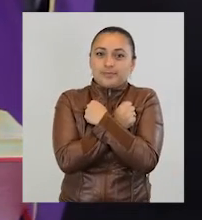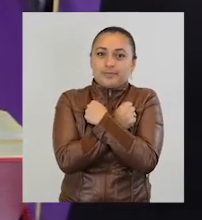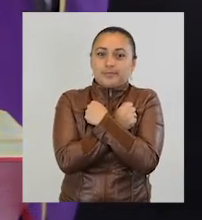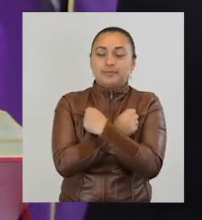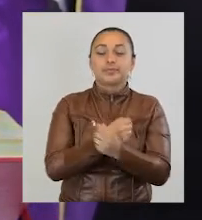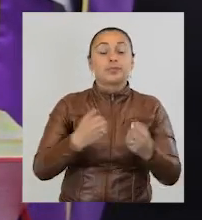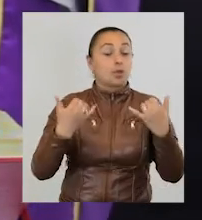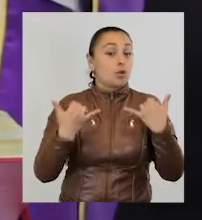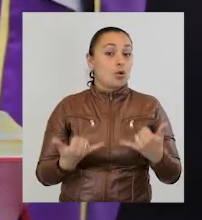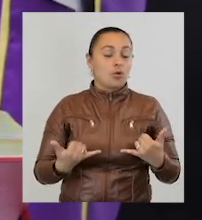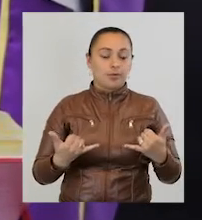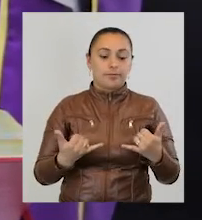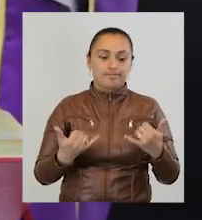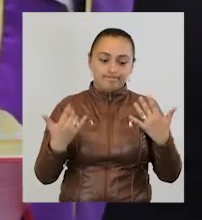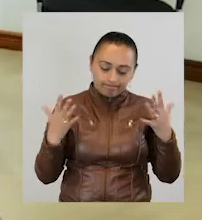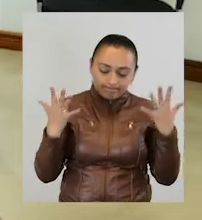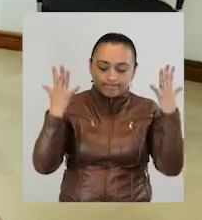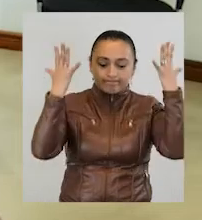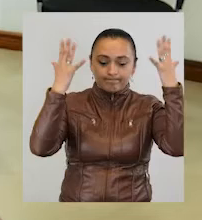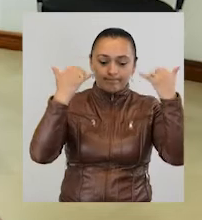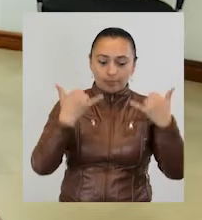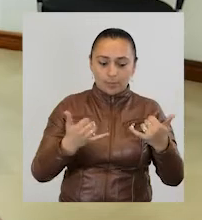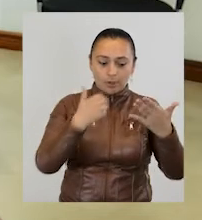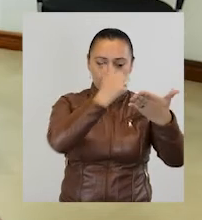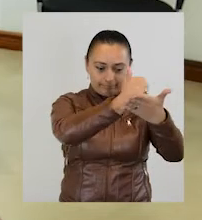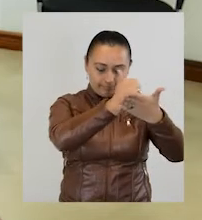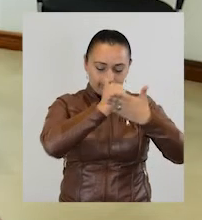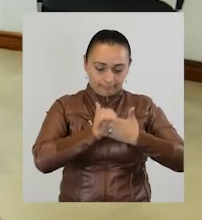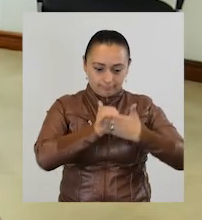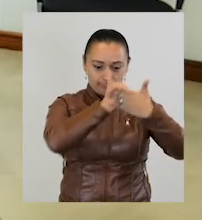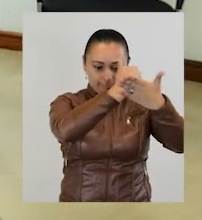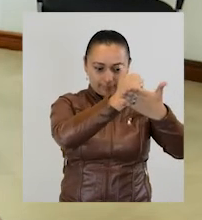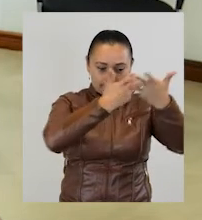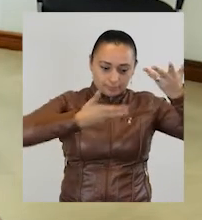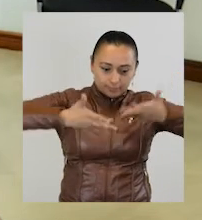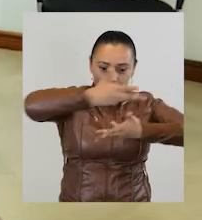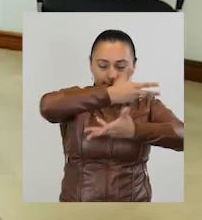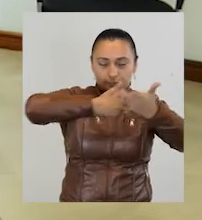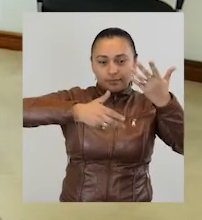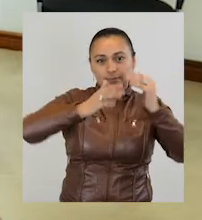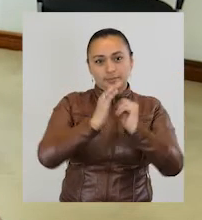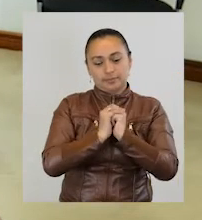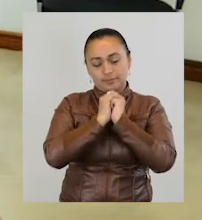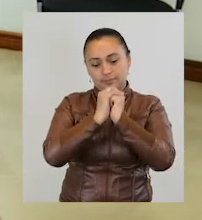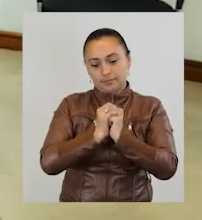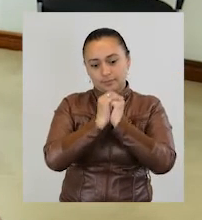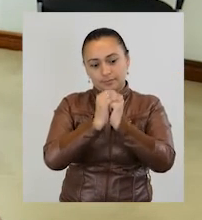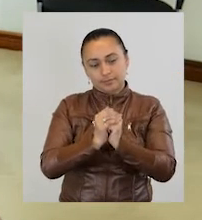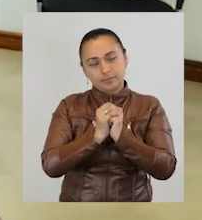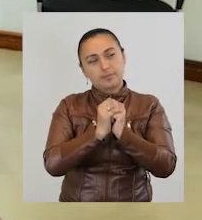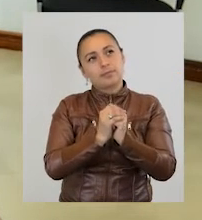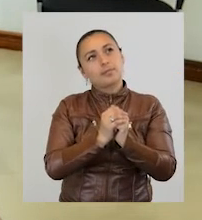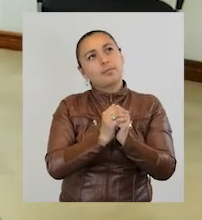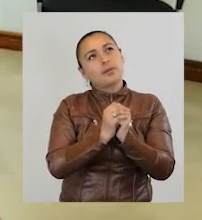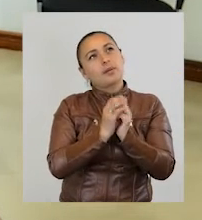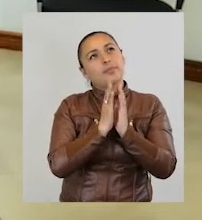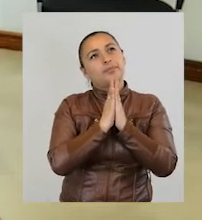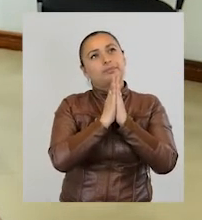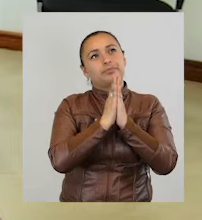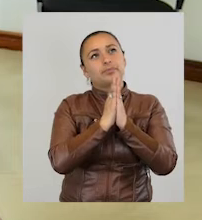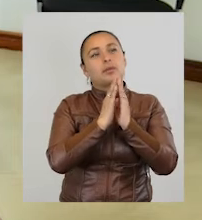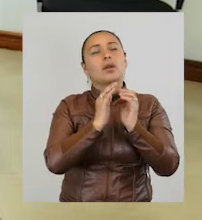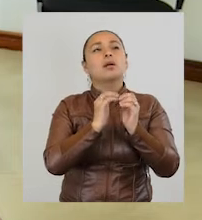amáramos los unos a los otros. Por eso, celebrando este misterio de reconciliación, te rogamos